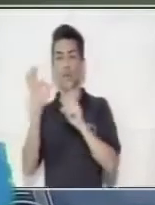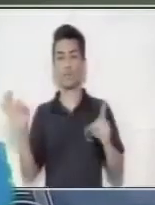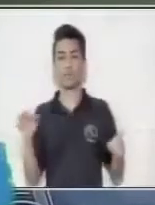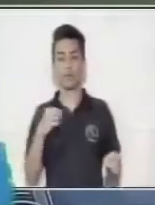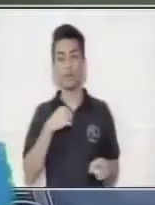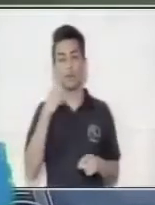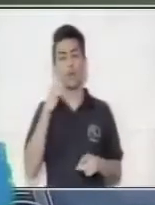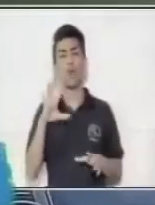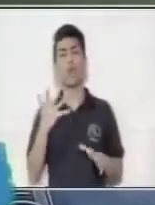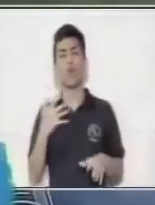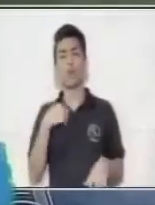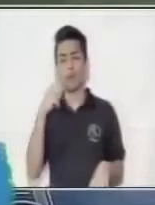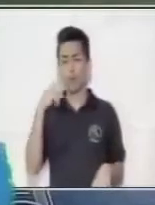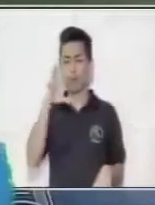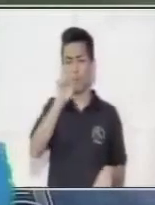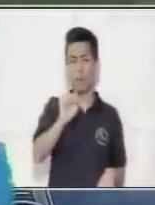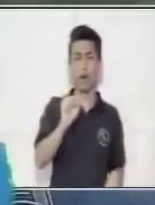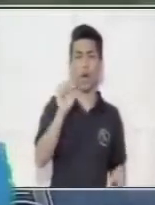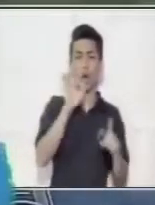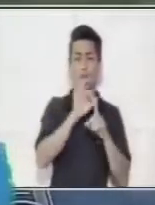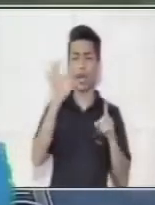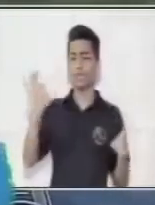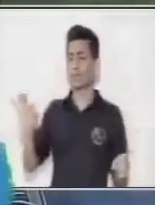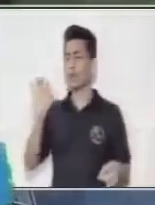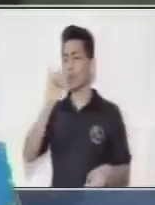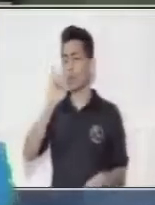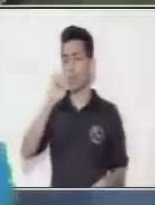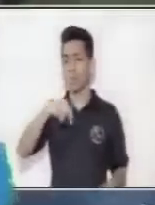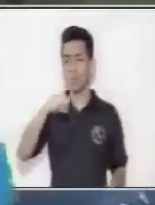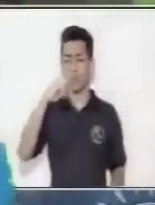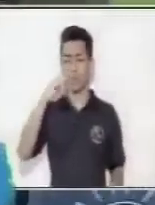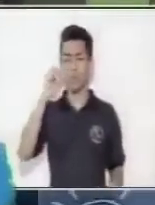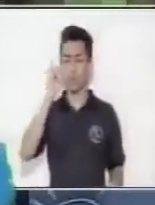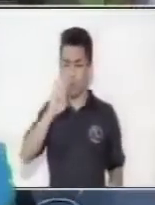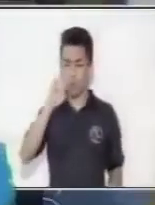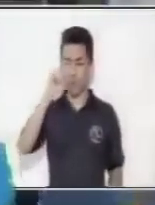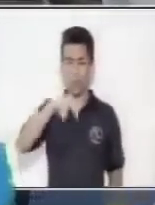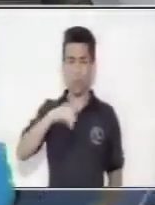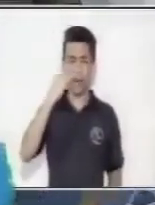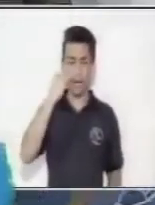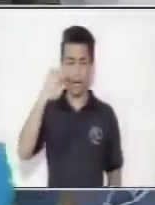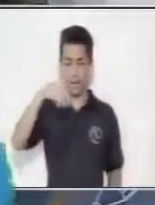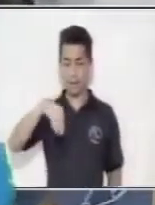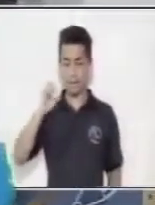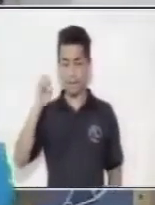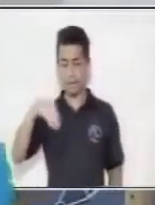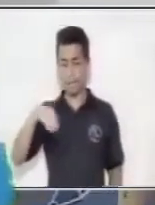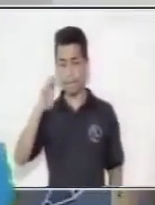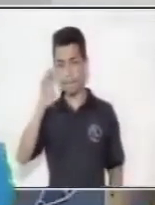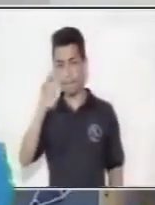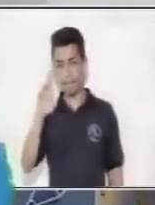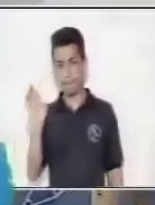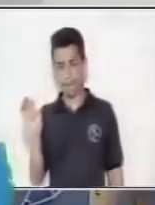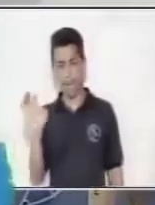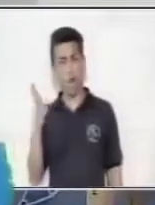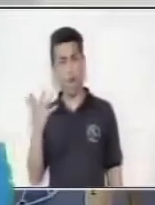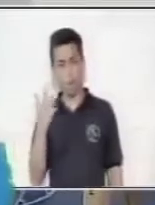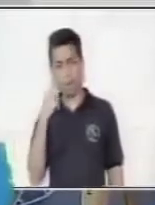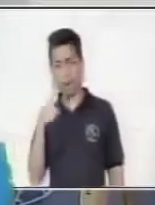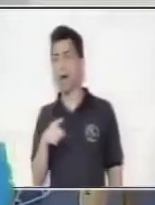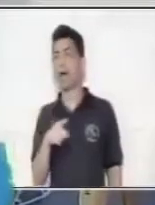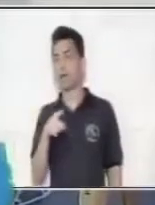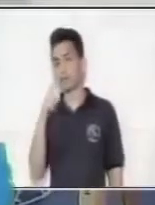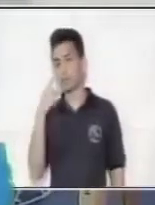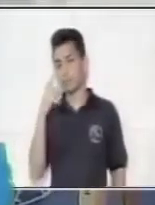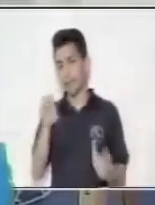oración unimembre si puede ser a través del sujeto y del predicado? Vamos a realizar algunos ejemplos para que ustedes también los puedan realizar en